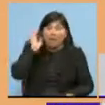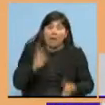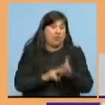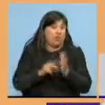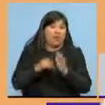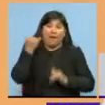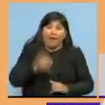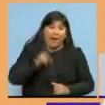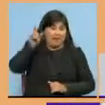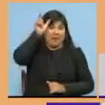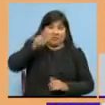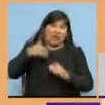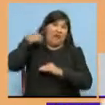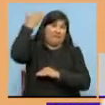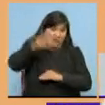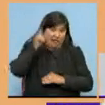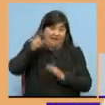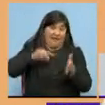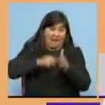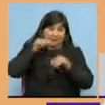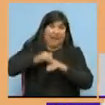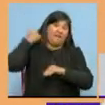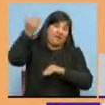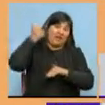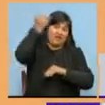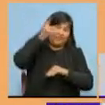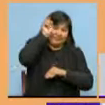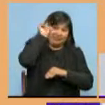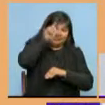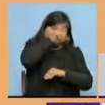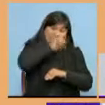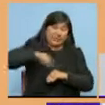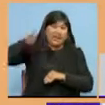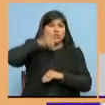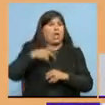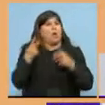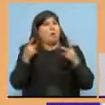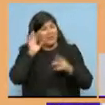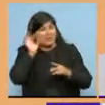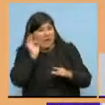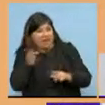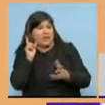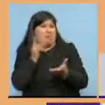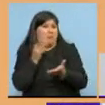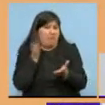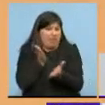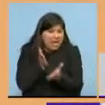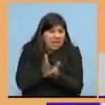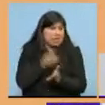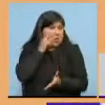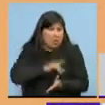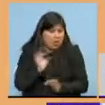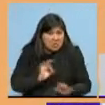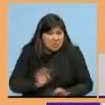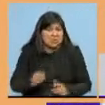porque es difícil venir a la capital y he estado un gasto además pero además porque no se encuentra empoderada en sus derechos